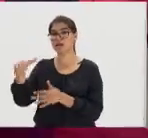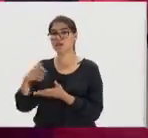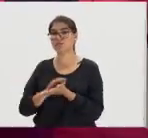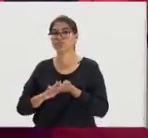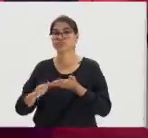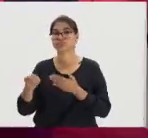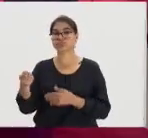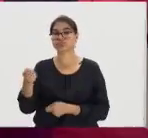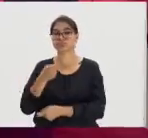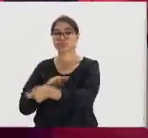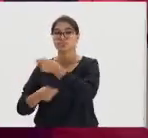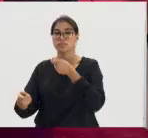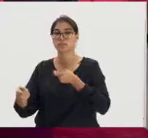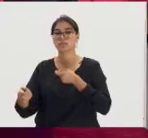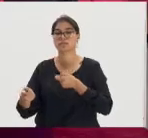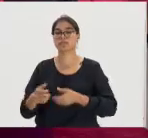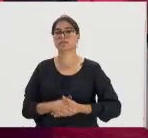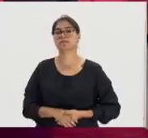Y luego compramos a su mamá.